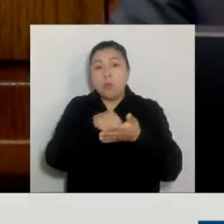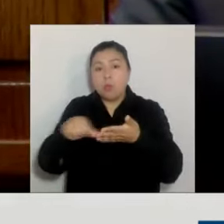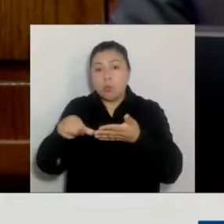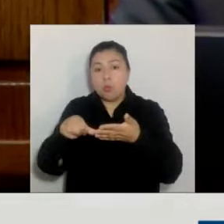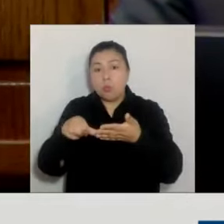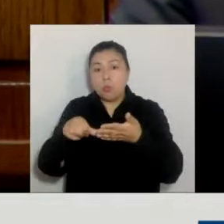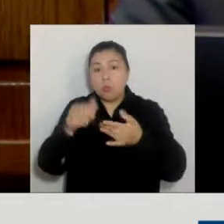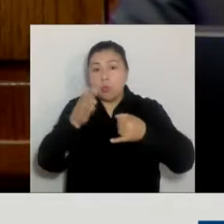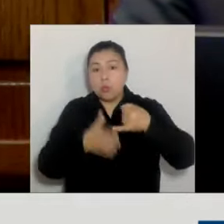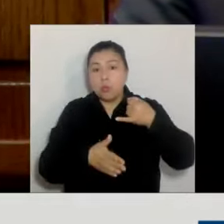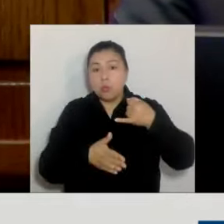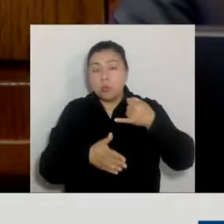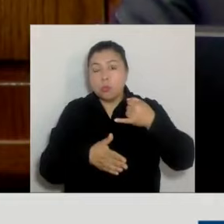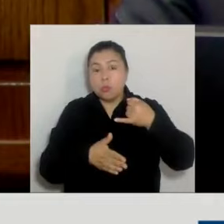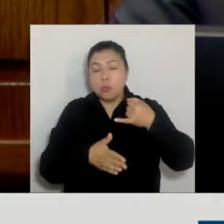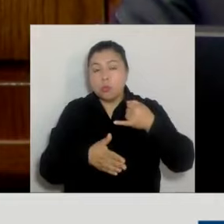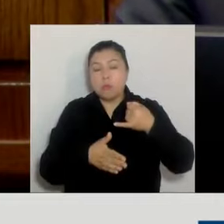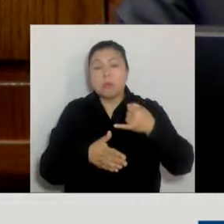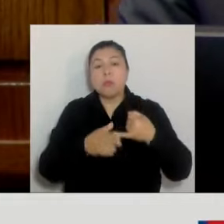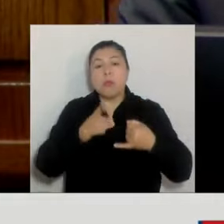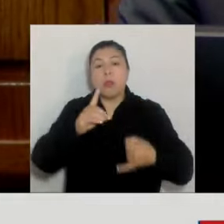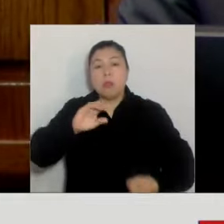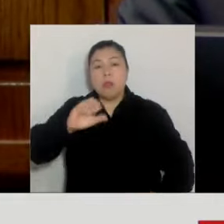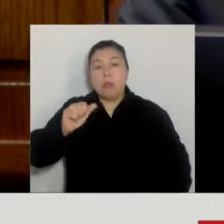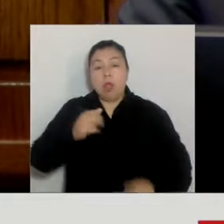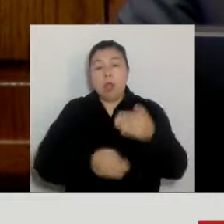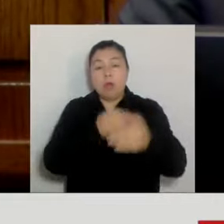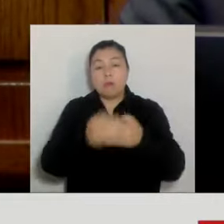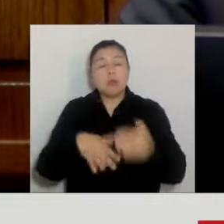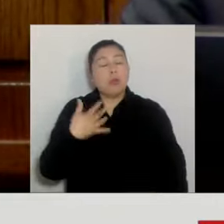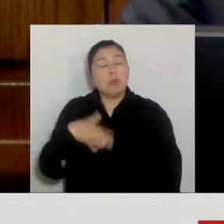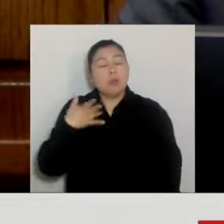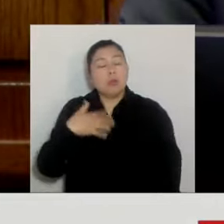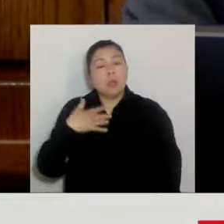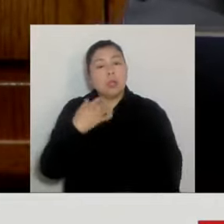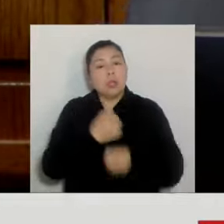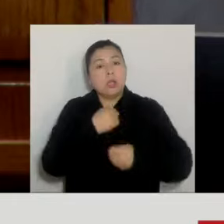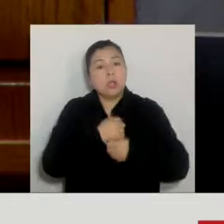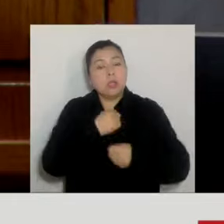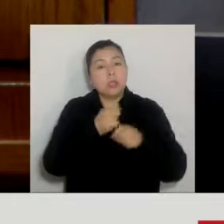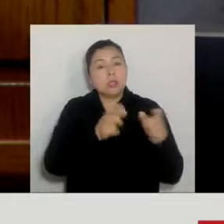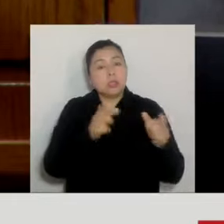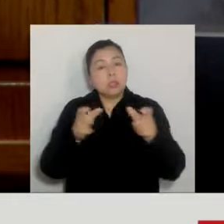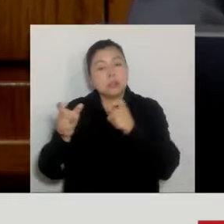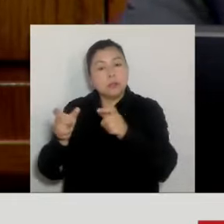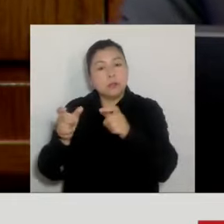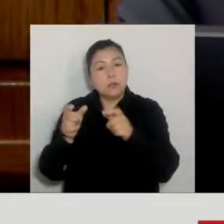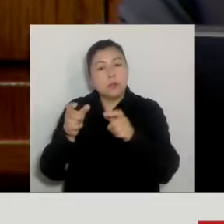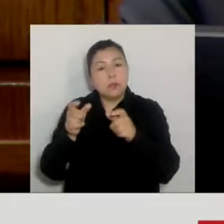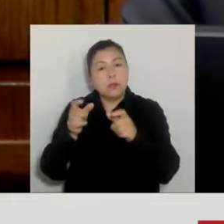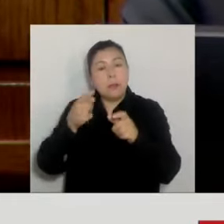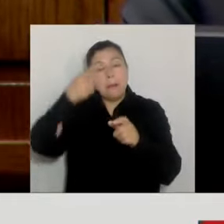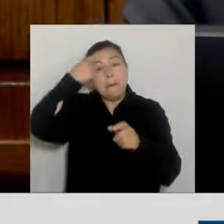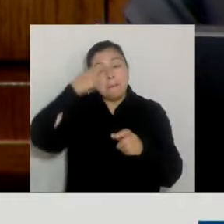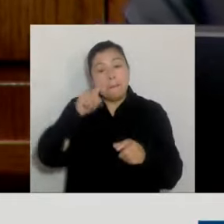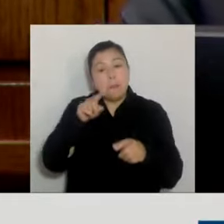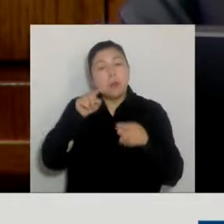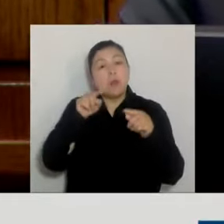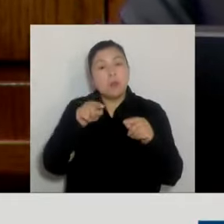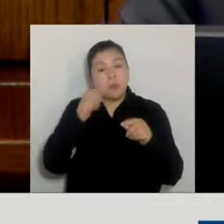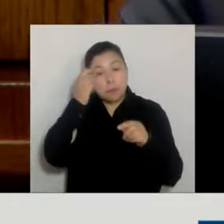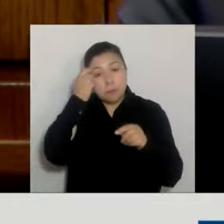incumplimiento la dga ha avanzado significativamente en su labor de fiscalización no obstante aún persisten